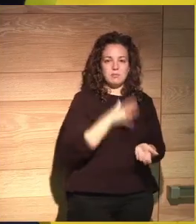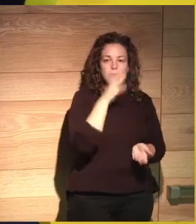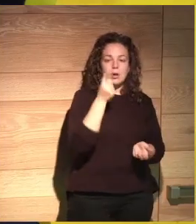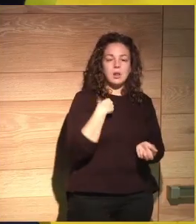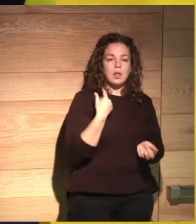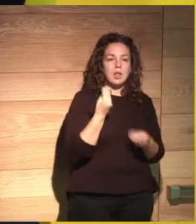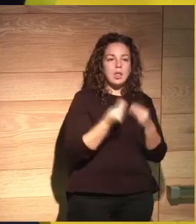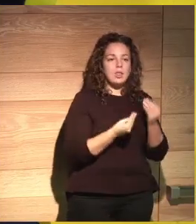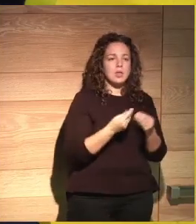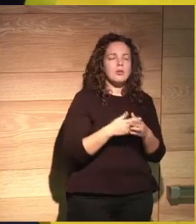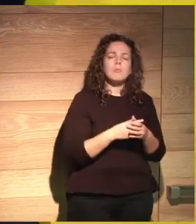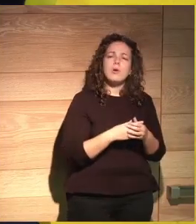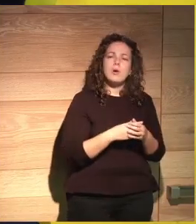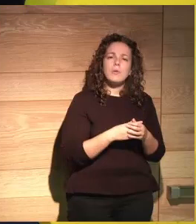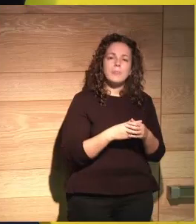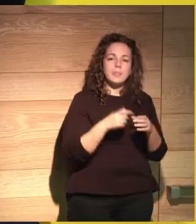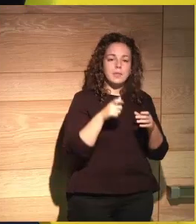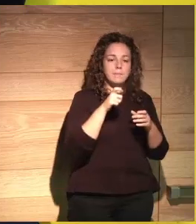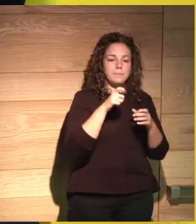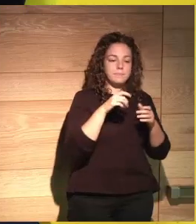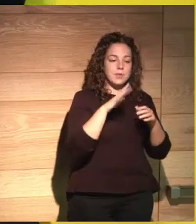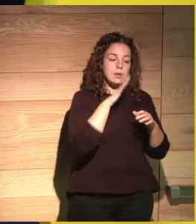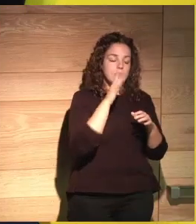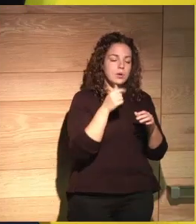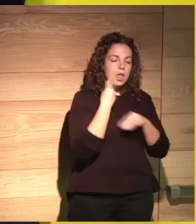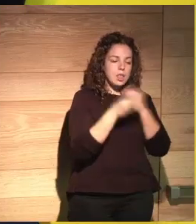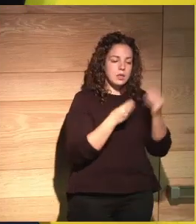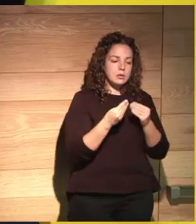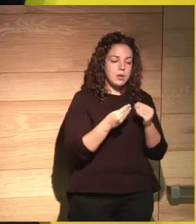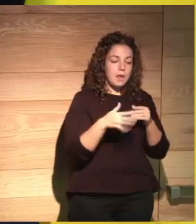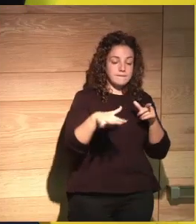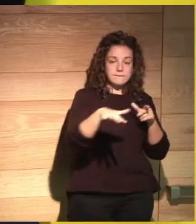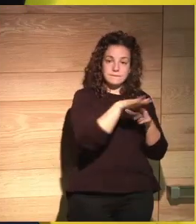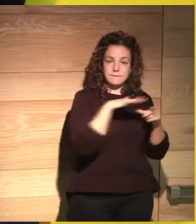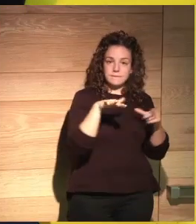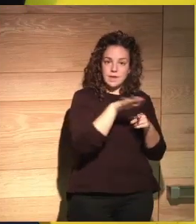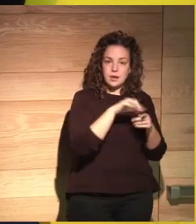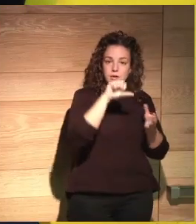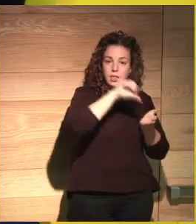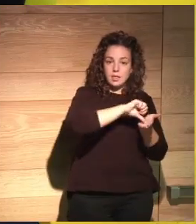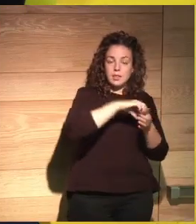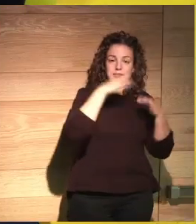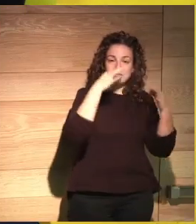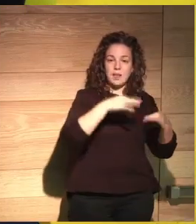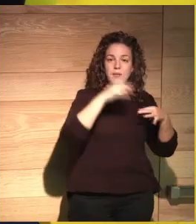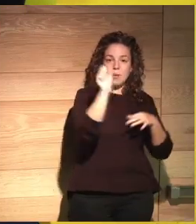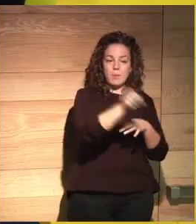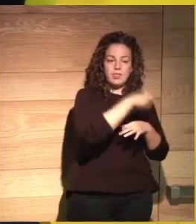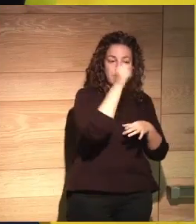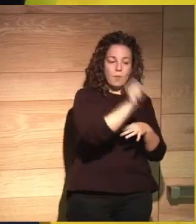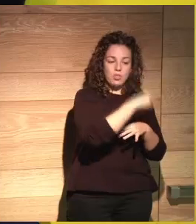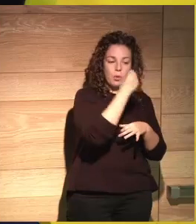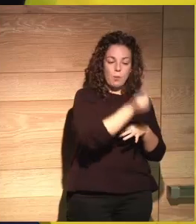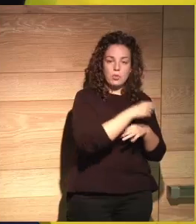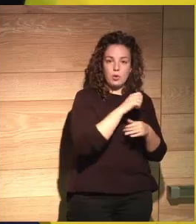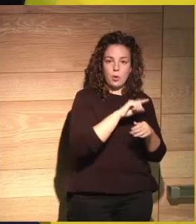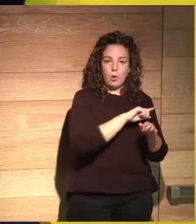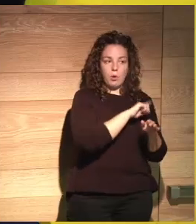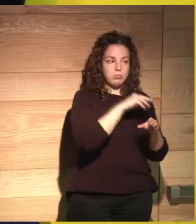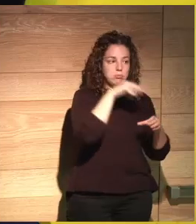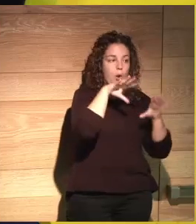se dicen de todo de todo el barrio y siempre están vacíos y nunca están allá es una fractura